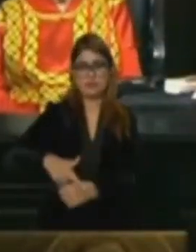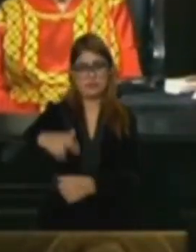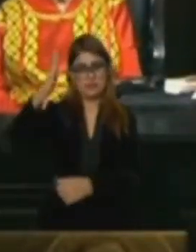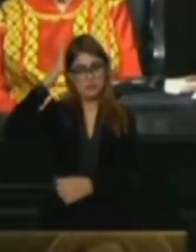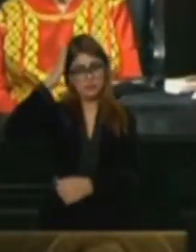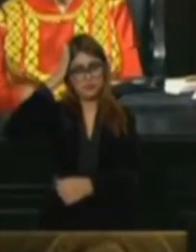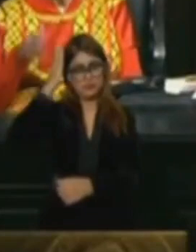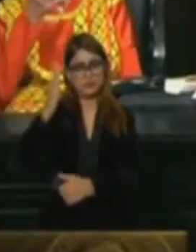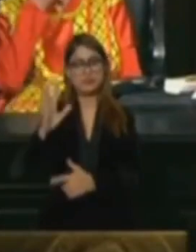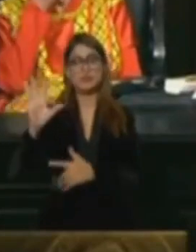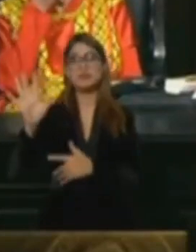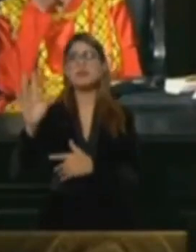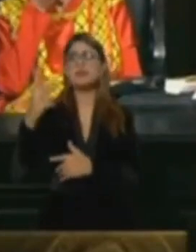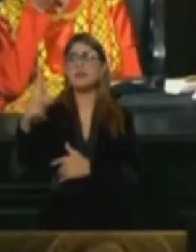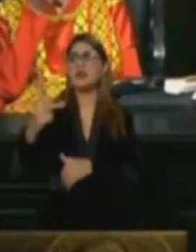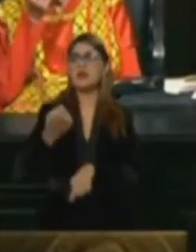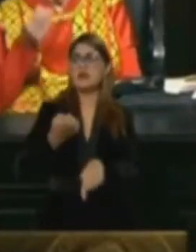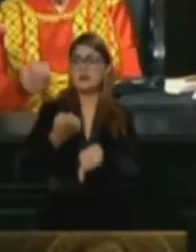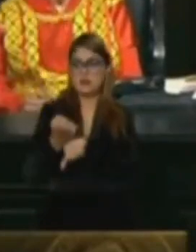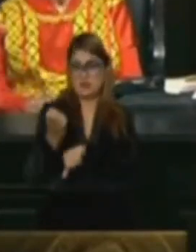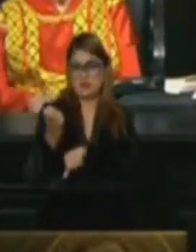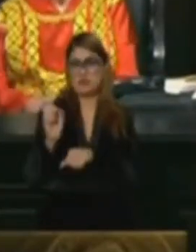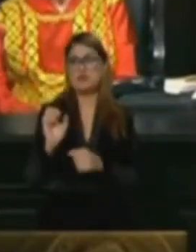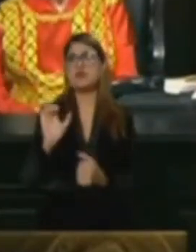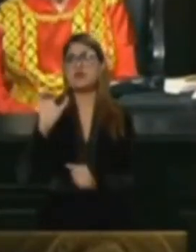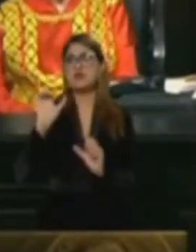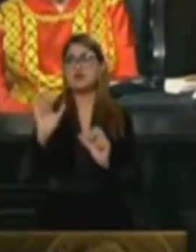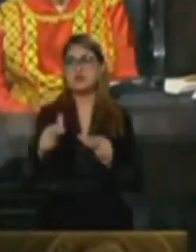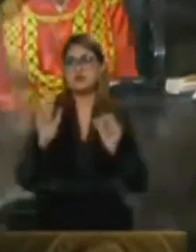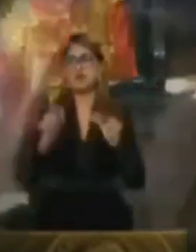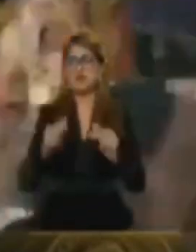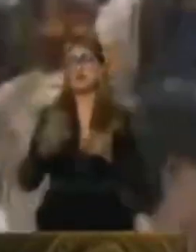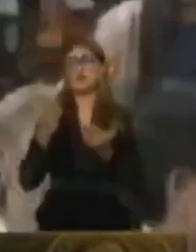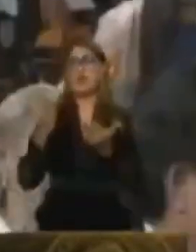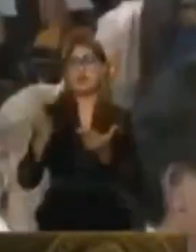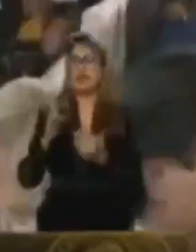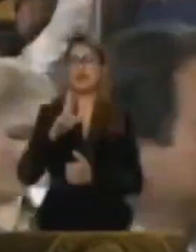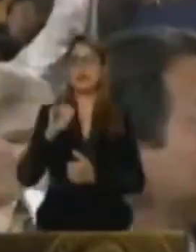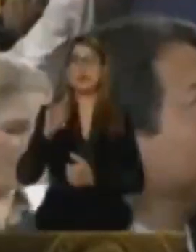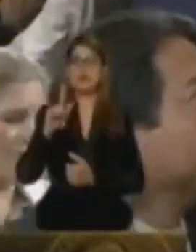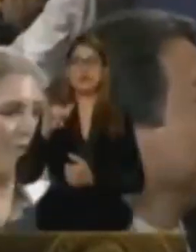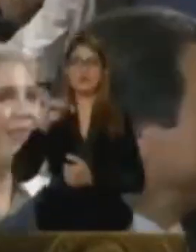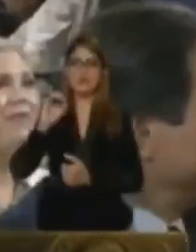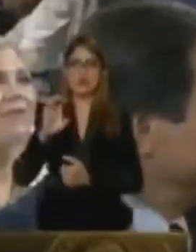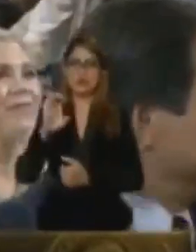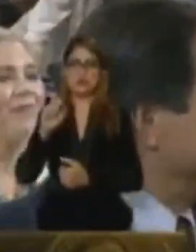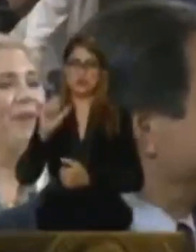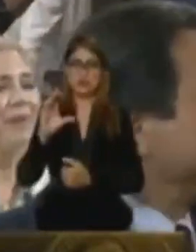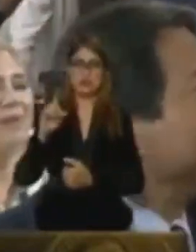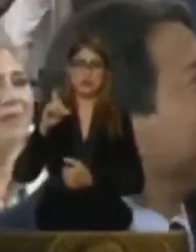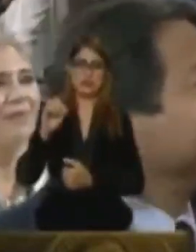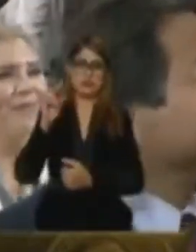constitucional del Estado de Chiapas, doctor Rutilio Escandón Cárdenas,